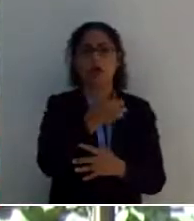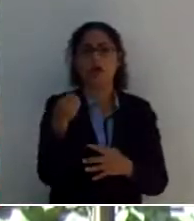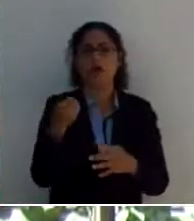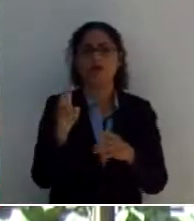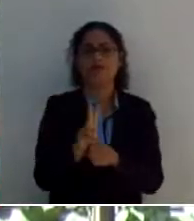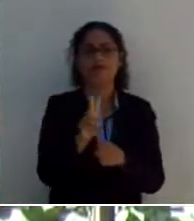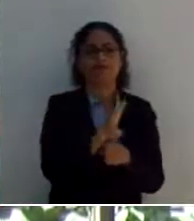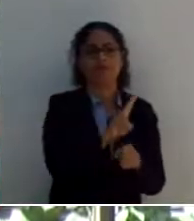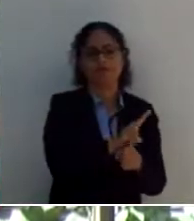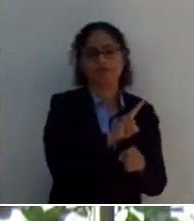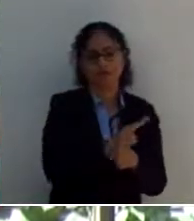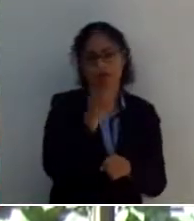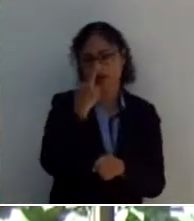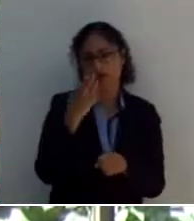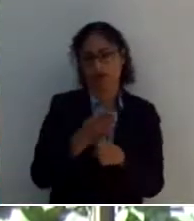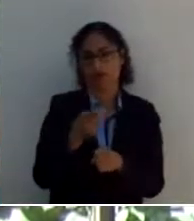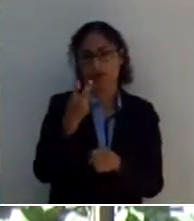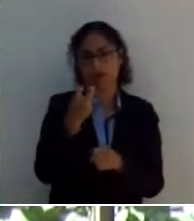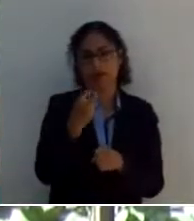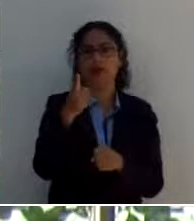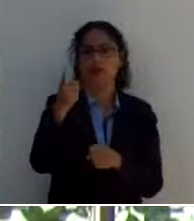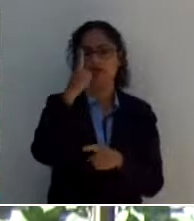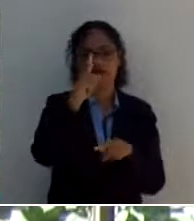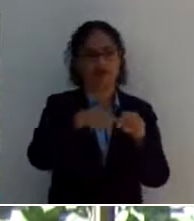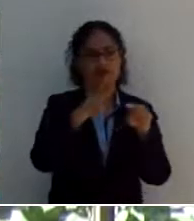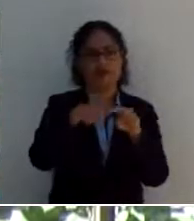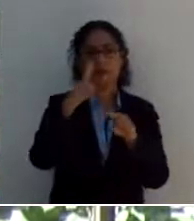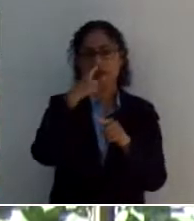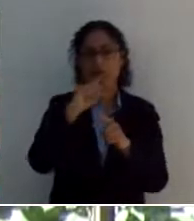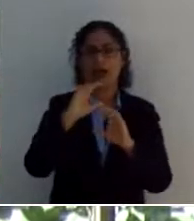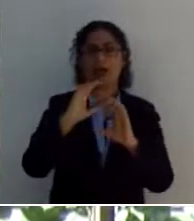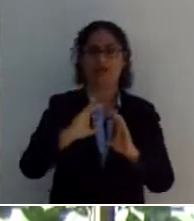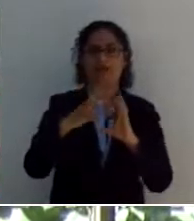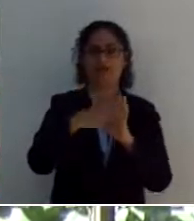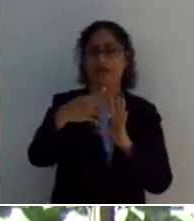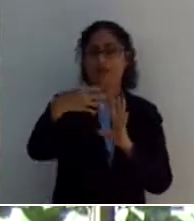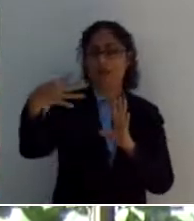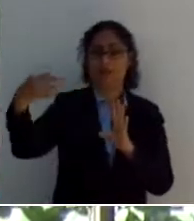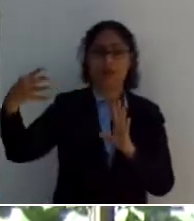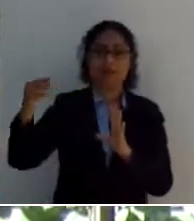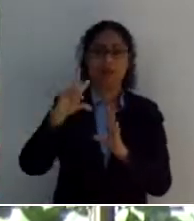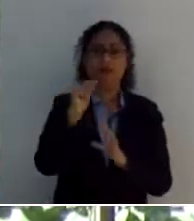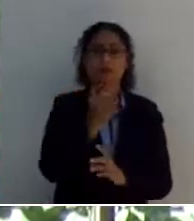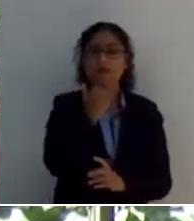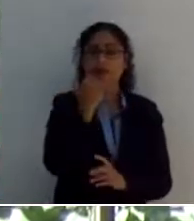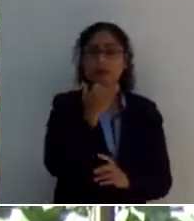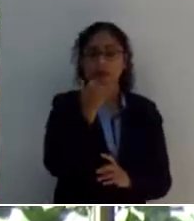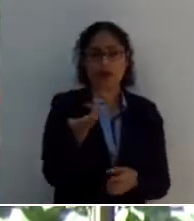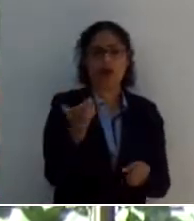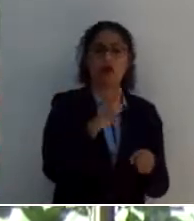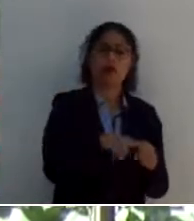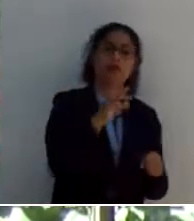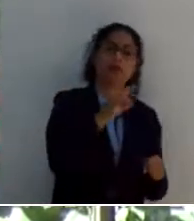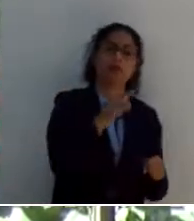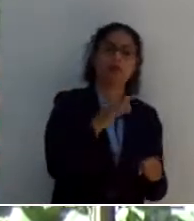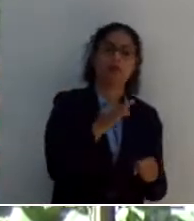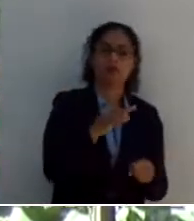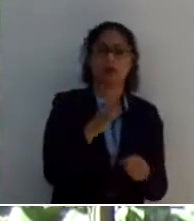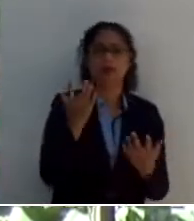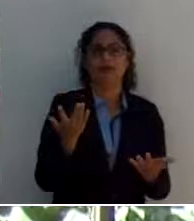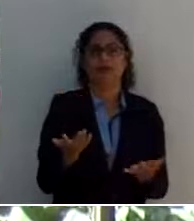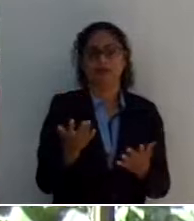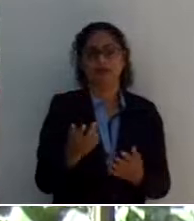desarrollo y la propagación de los contagios en consecuencia de enfermos, hospitalizados y